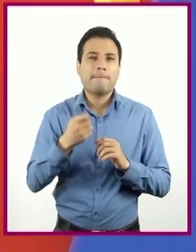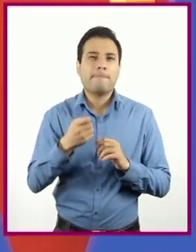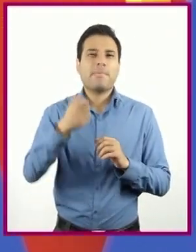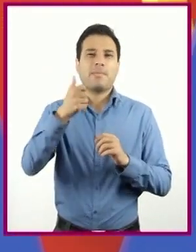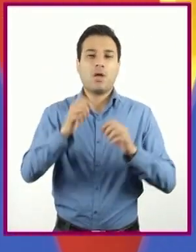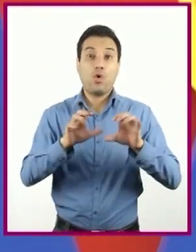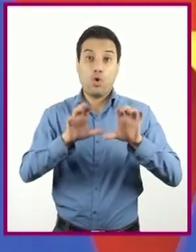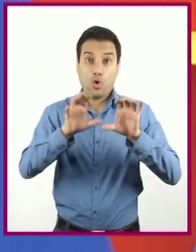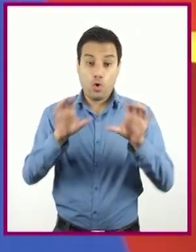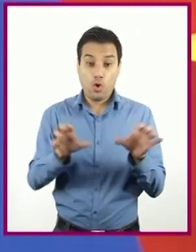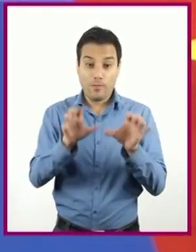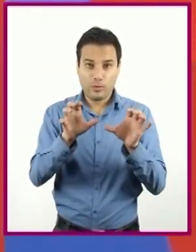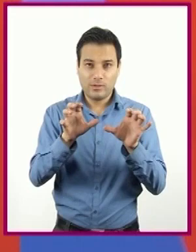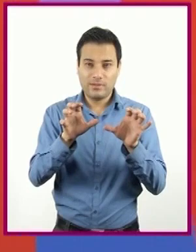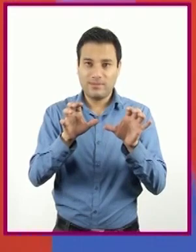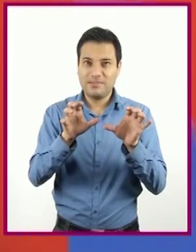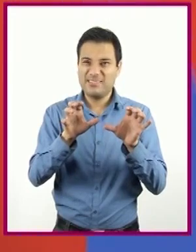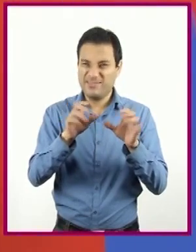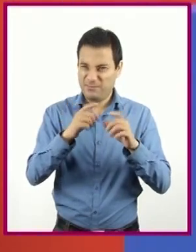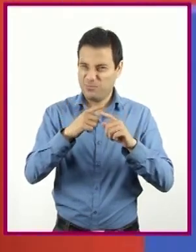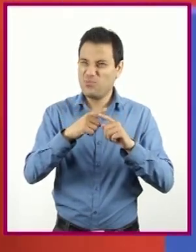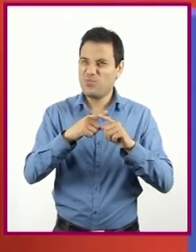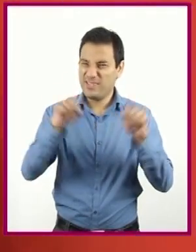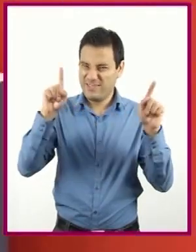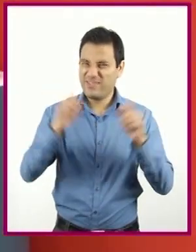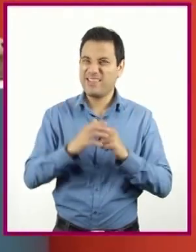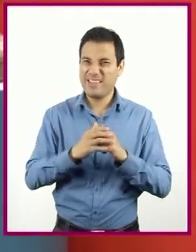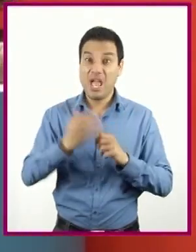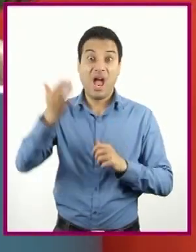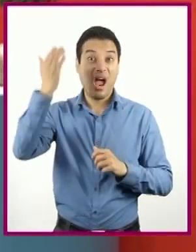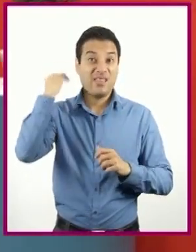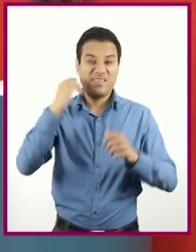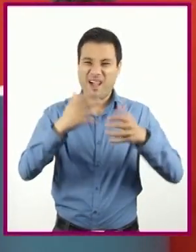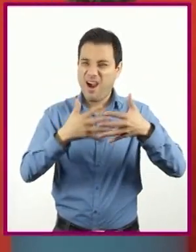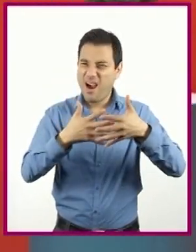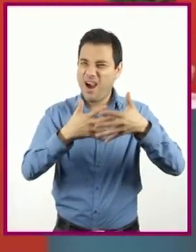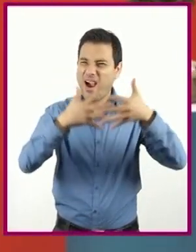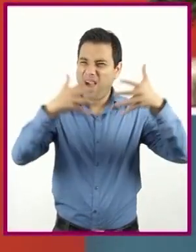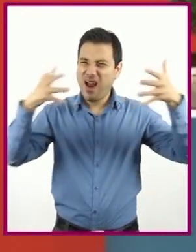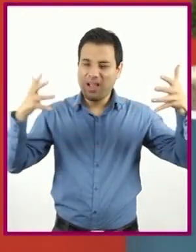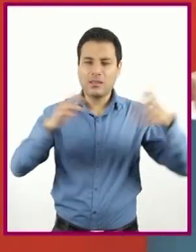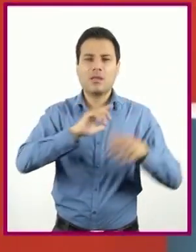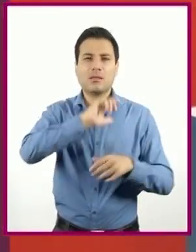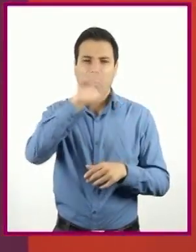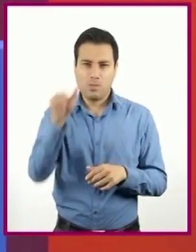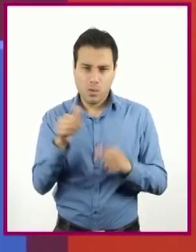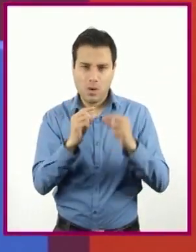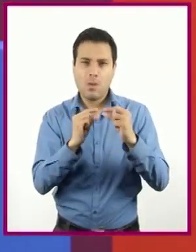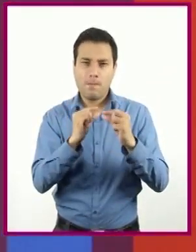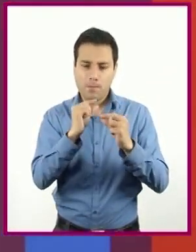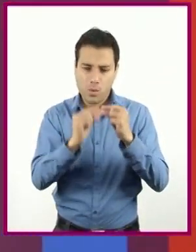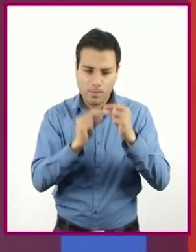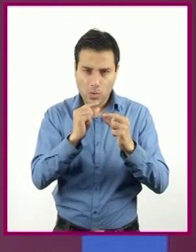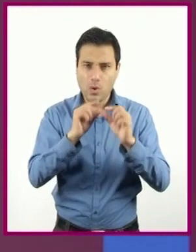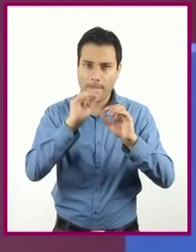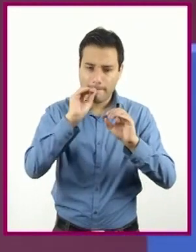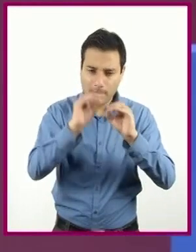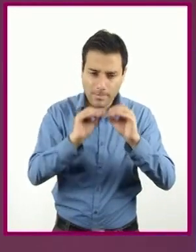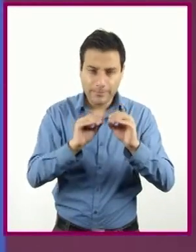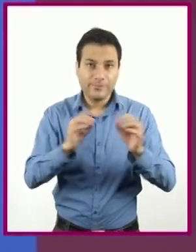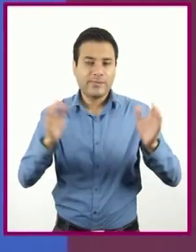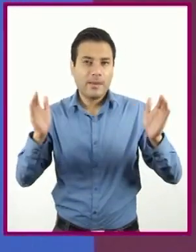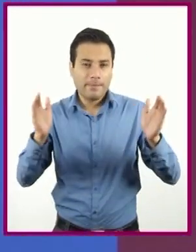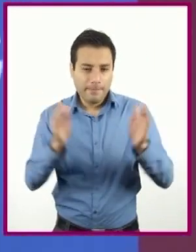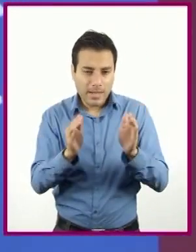eran como hoy las conocen, fueron disminuyendo en tamaño y aumentando en aplicaciones, velocidad y